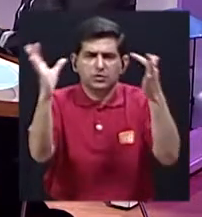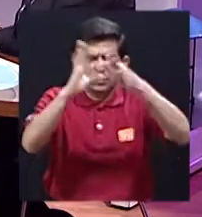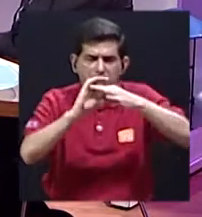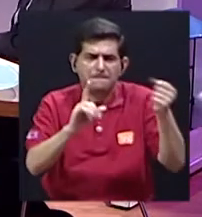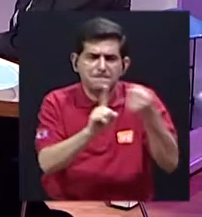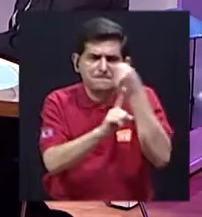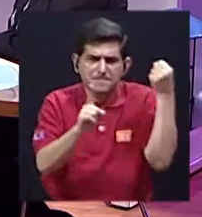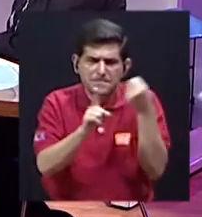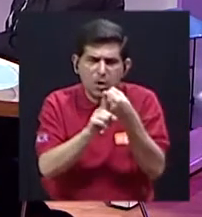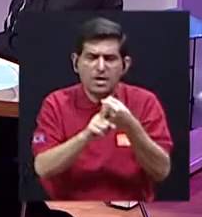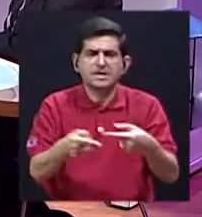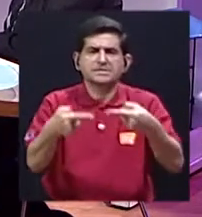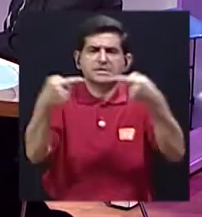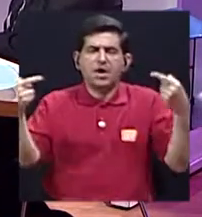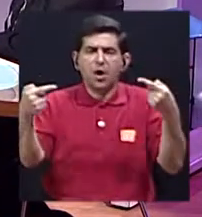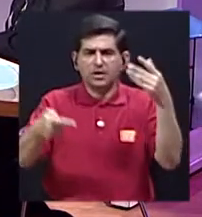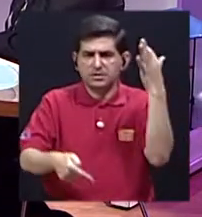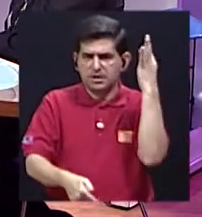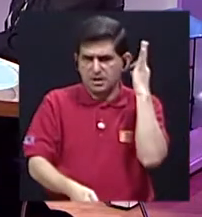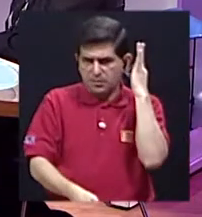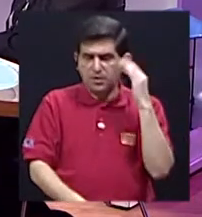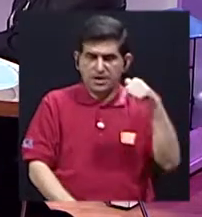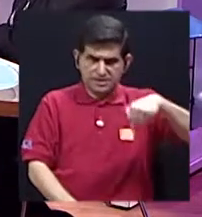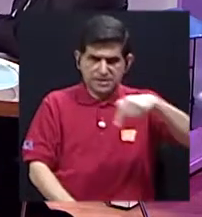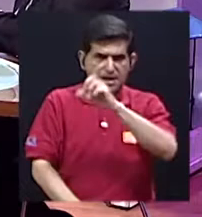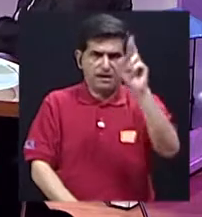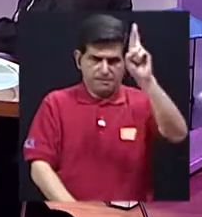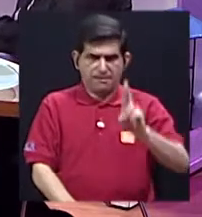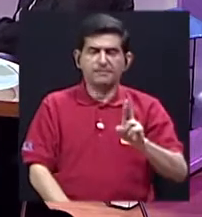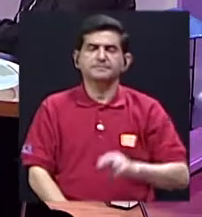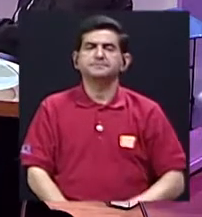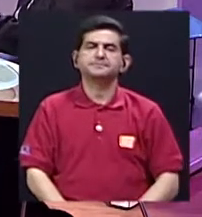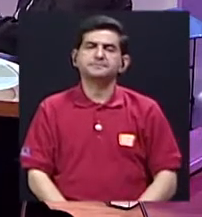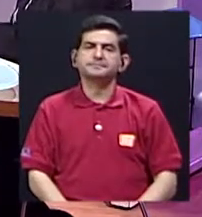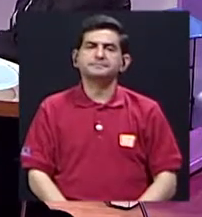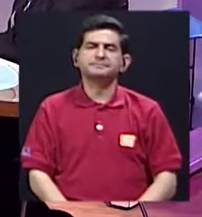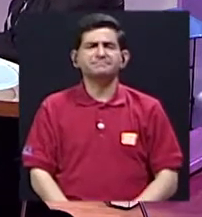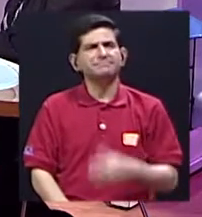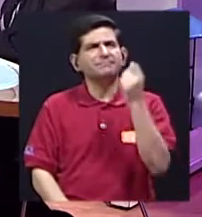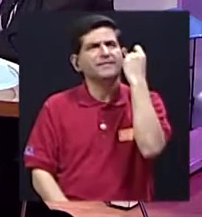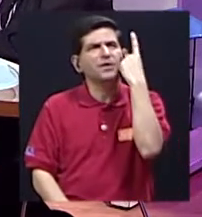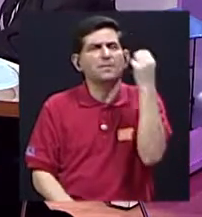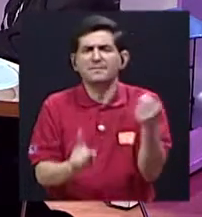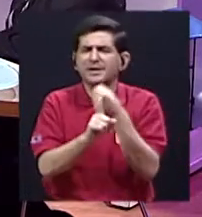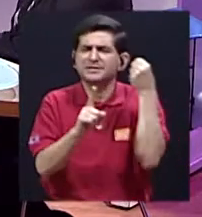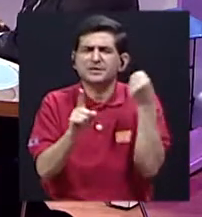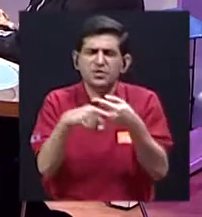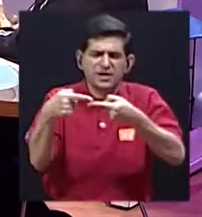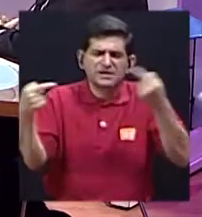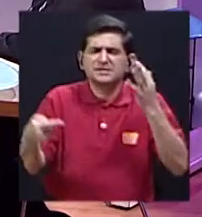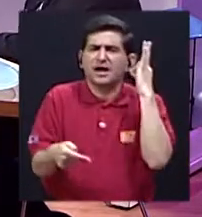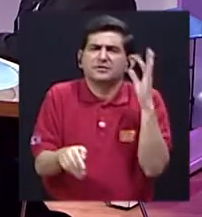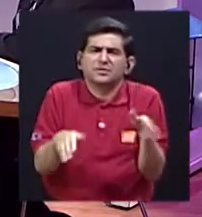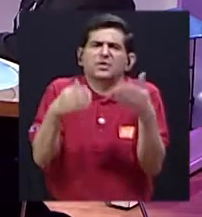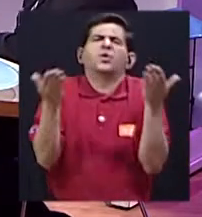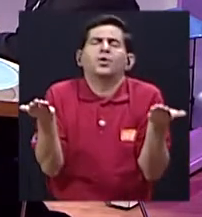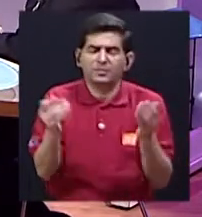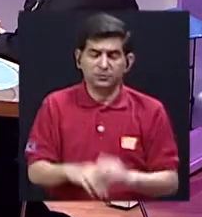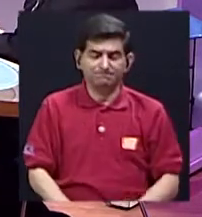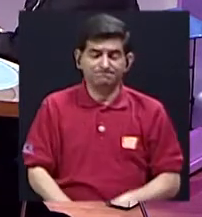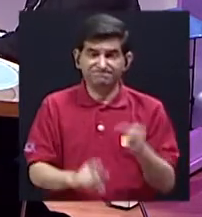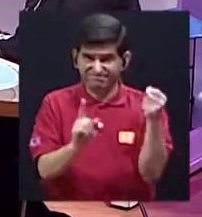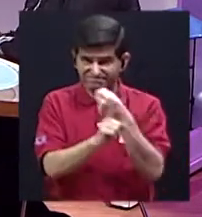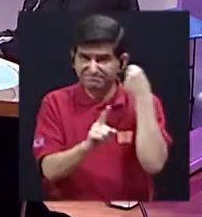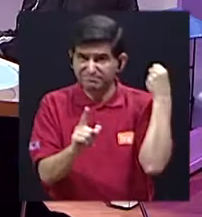la violencia contra las mujeres en costa rica cómo entender la violencia contra las mujeres bueno la